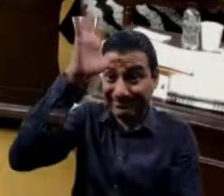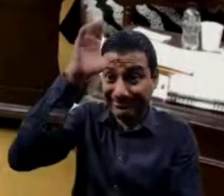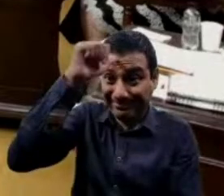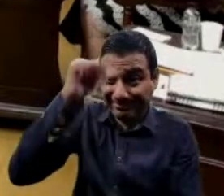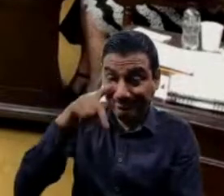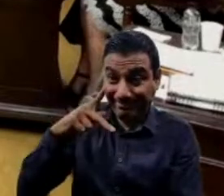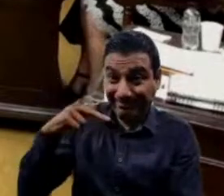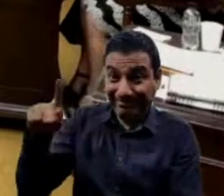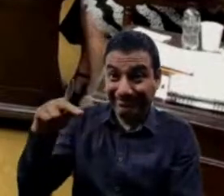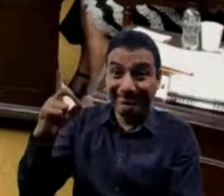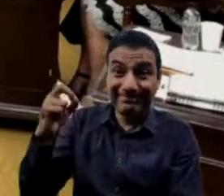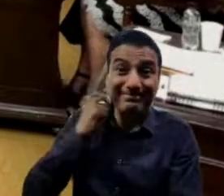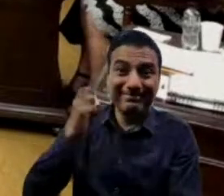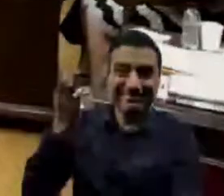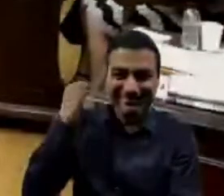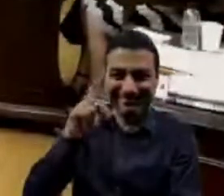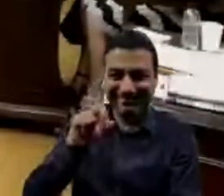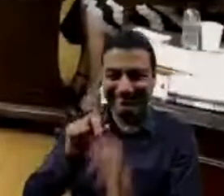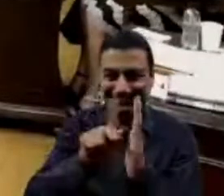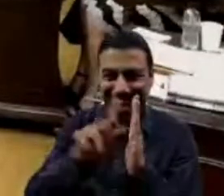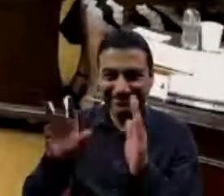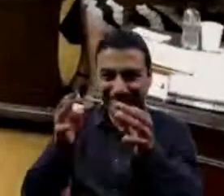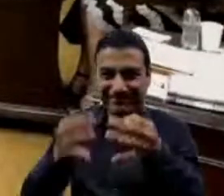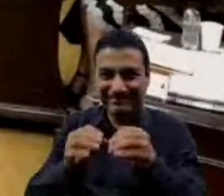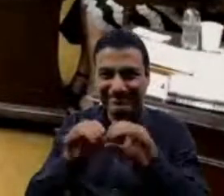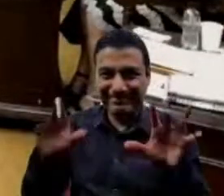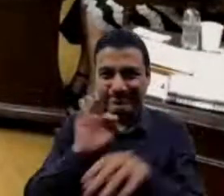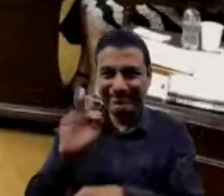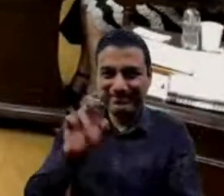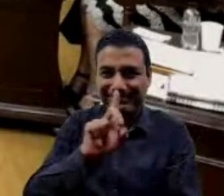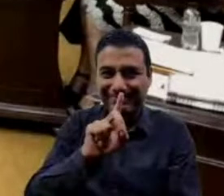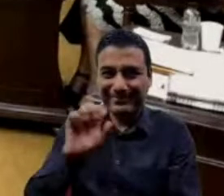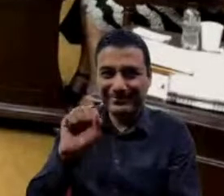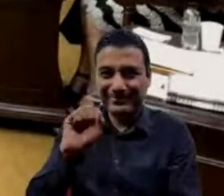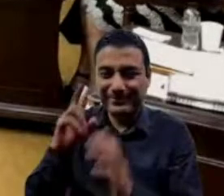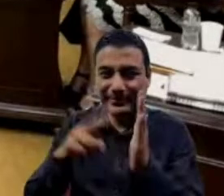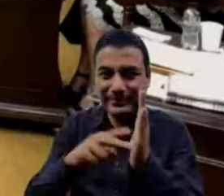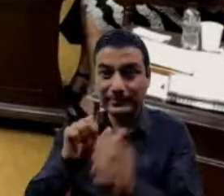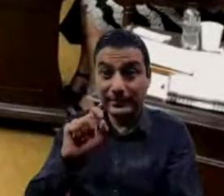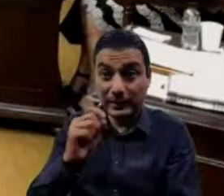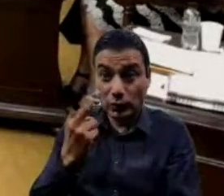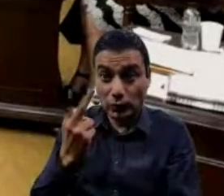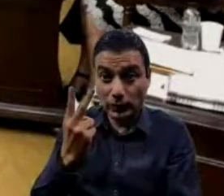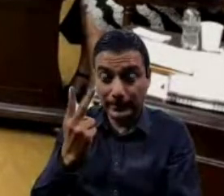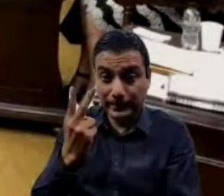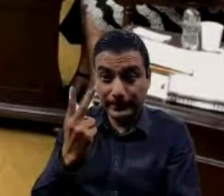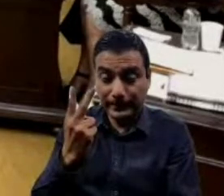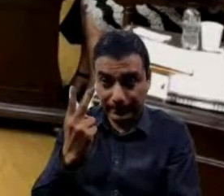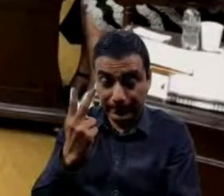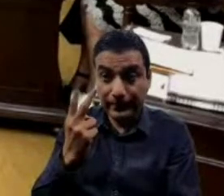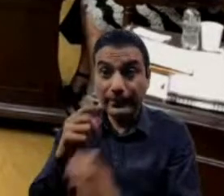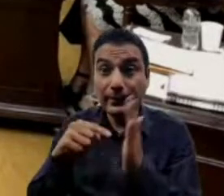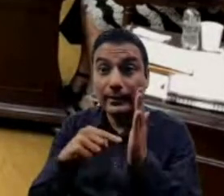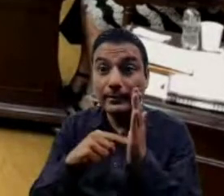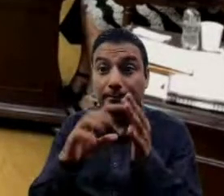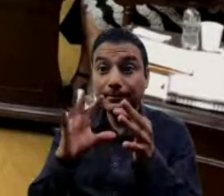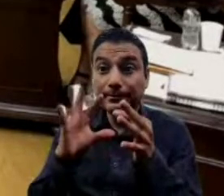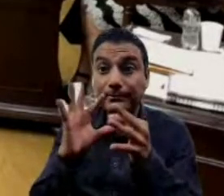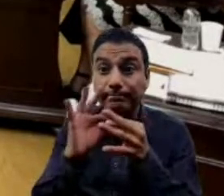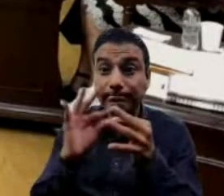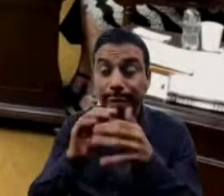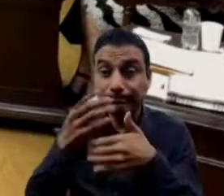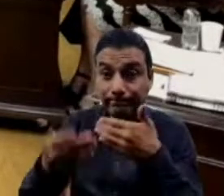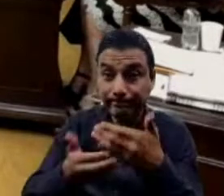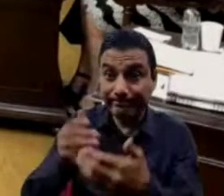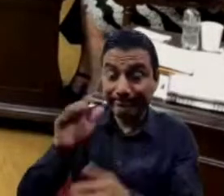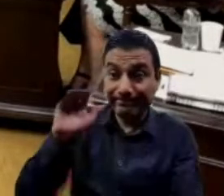publicado en el periódico oficial con fecha 30 de septiembre del 2022, por el que se exhortó respetuosamente a la Secretaría